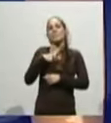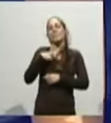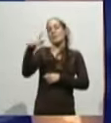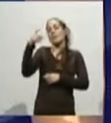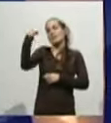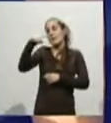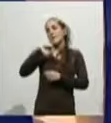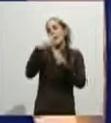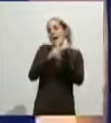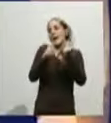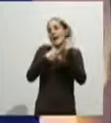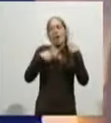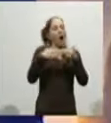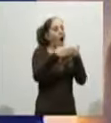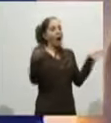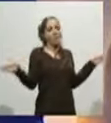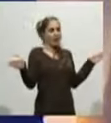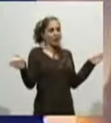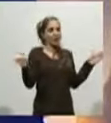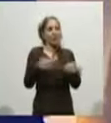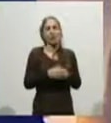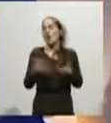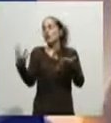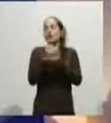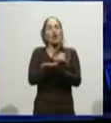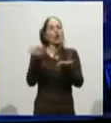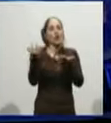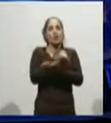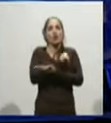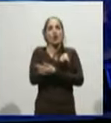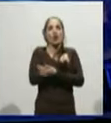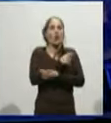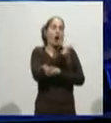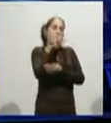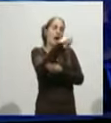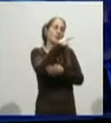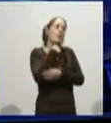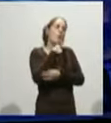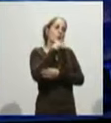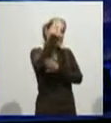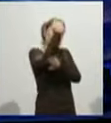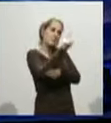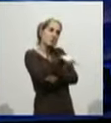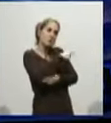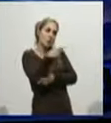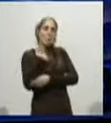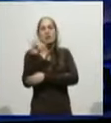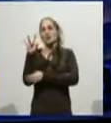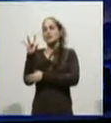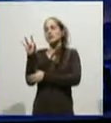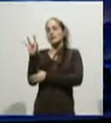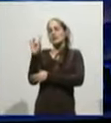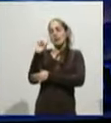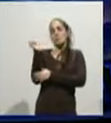de Canarias. ¿Sí? ¿Todo, todo? Absolutamente todo. Sobre todo nuestro clima, ¿te gusta? Todo, absolutamente todo. Sí, también